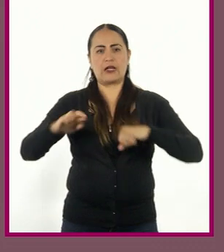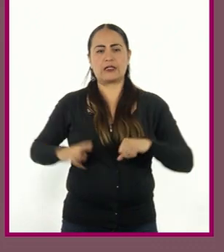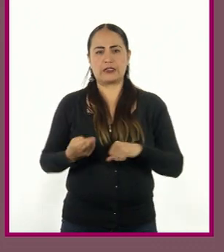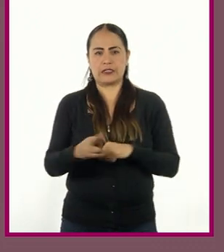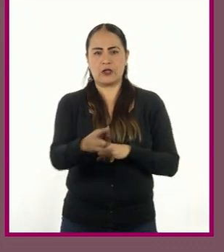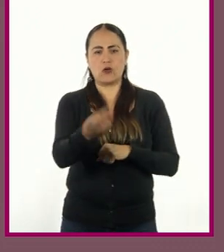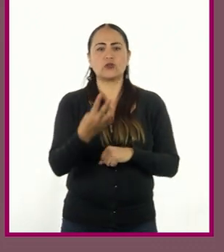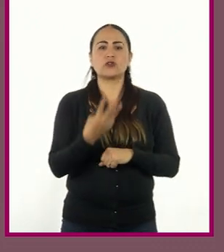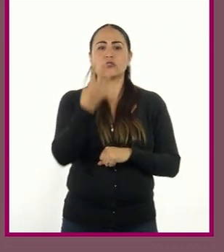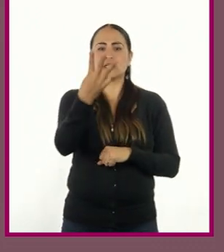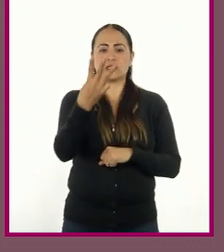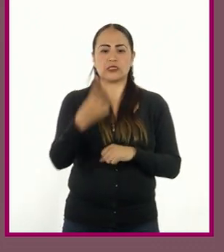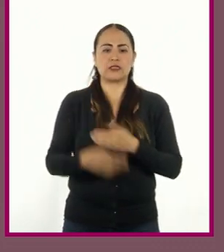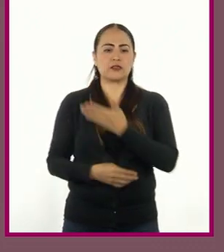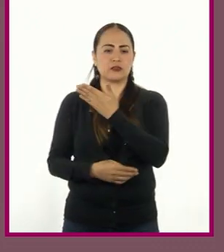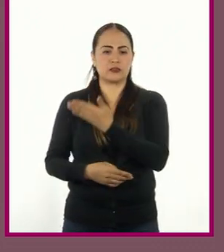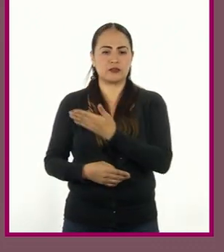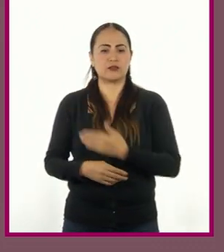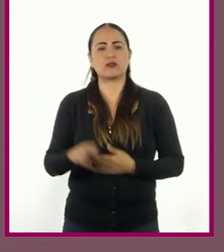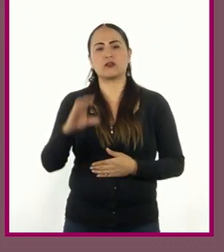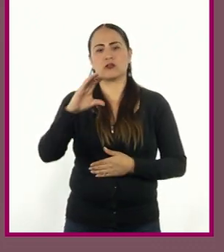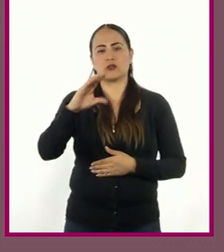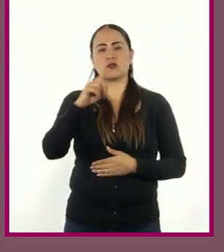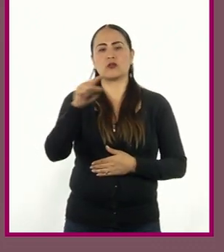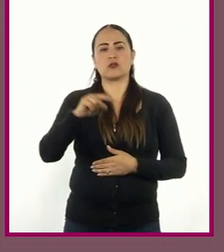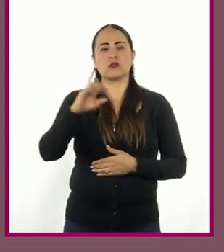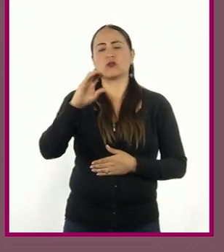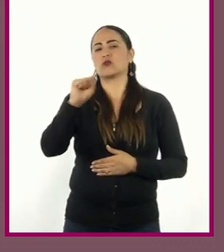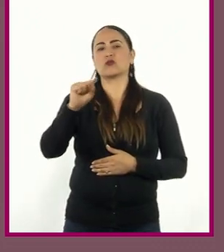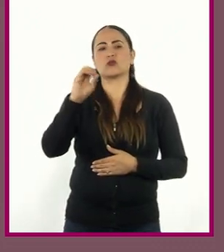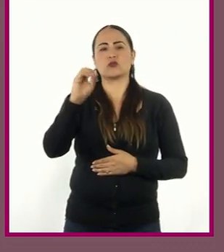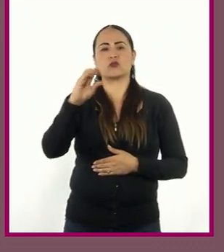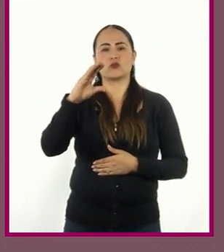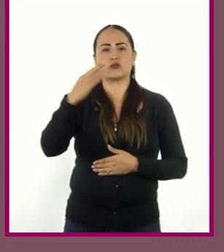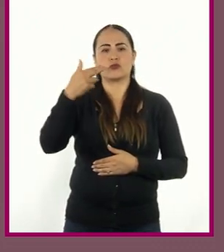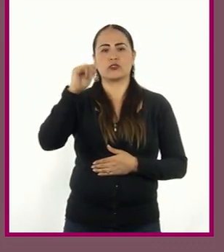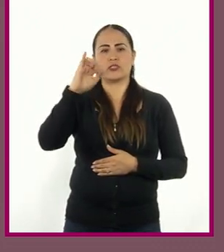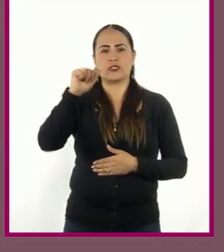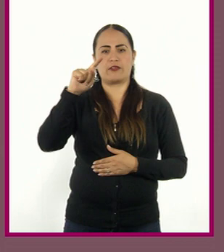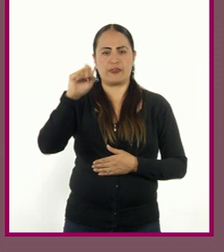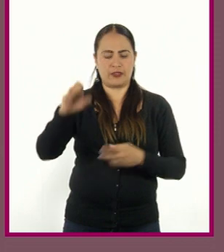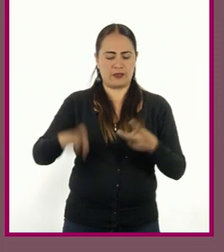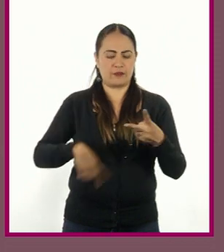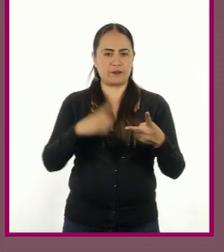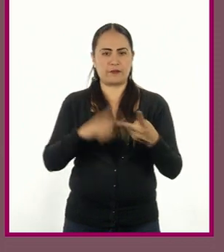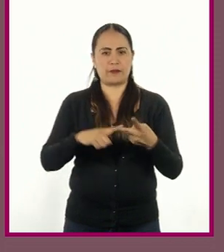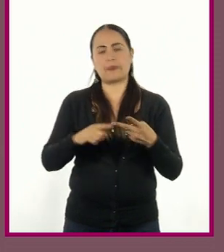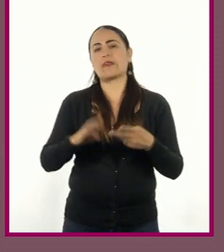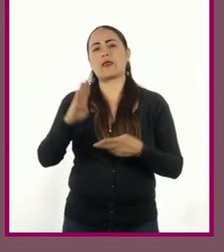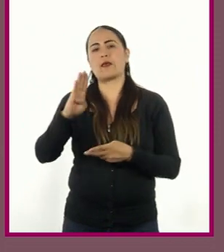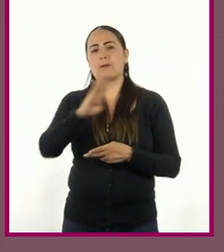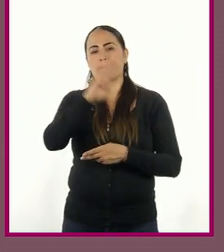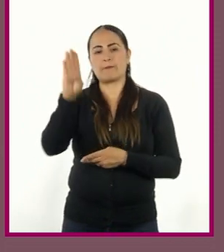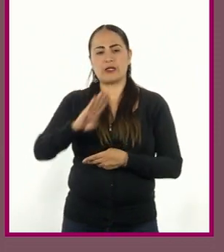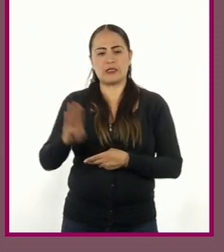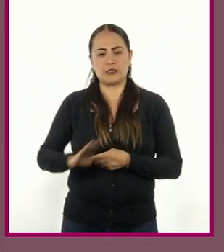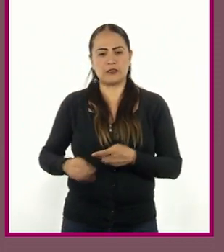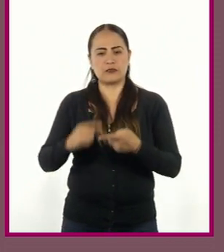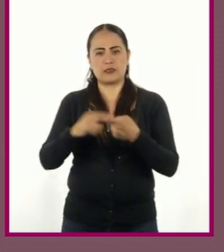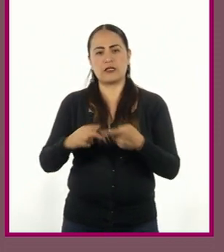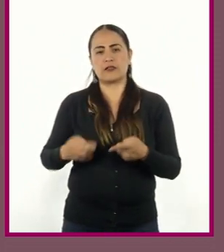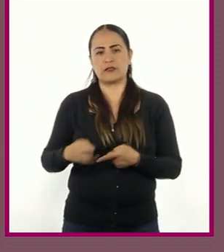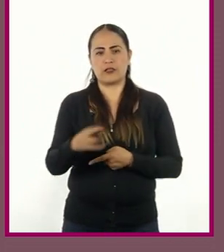Guatemala: Usumacinta, Suchiate y Chijoy, y en Belice a la bahía de Chetumal y el río